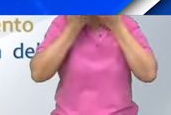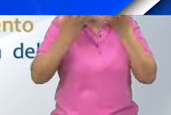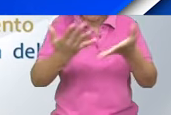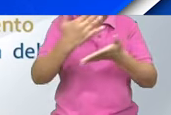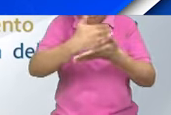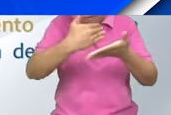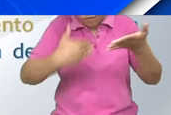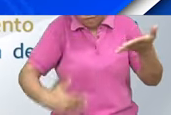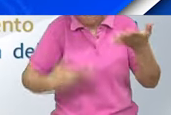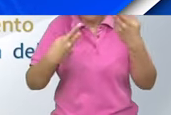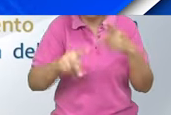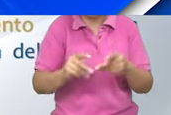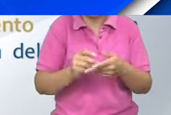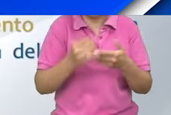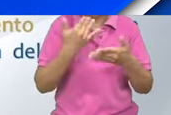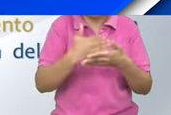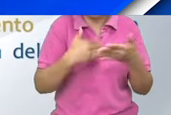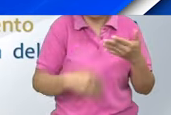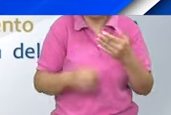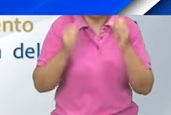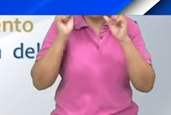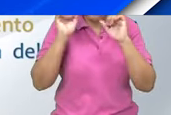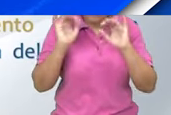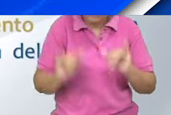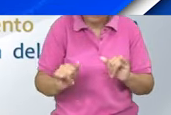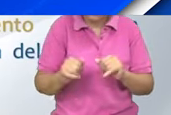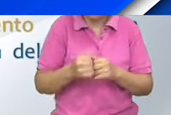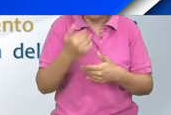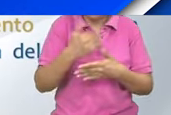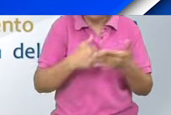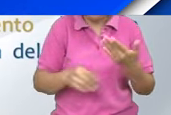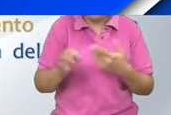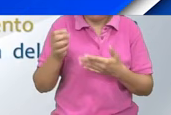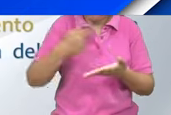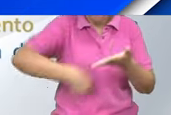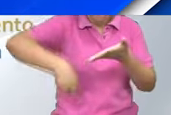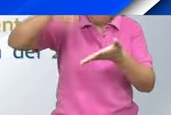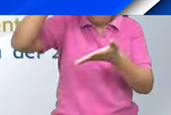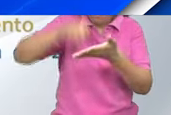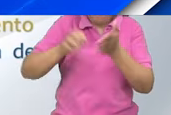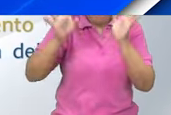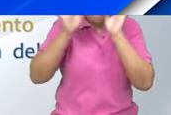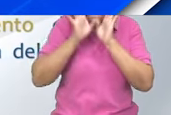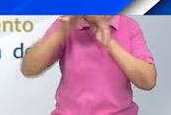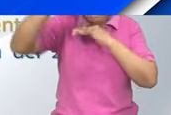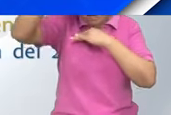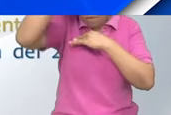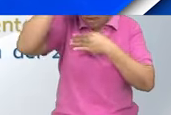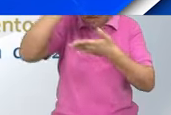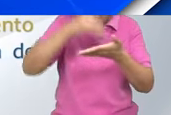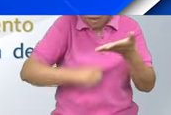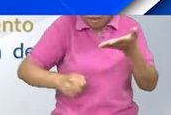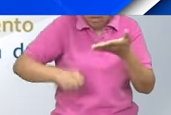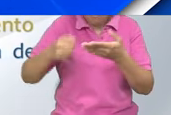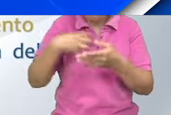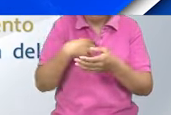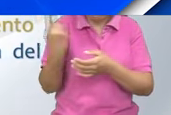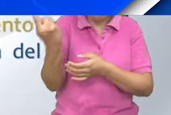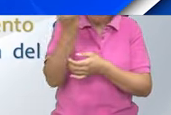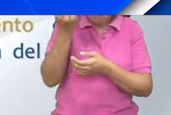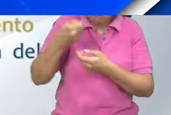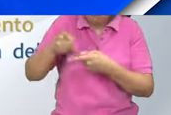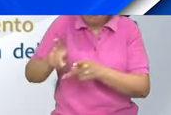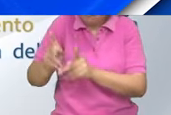y 24 informes se efectuaron por medio de firmas privadas de contadores públicos